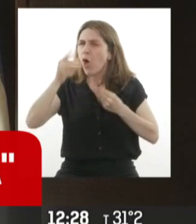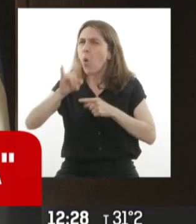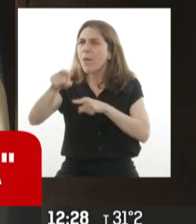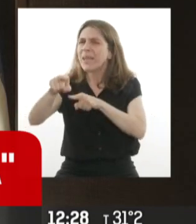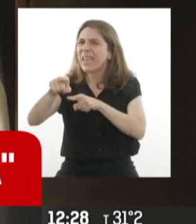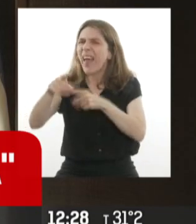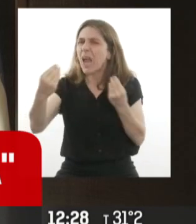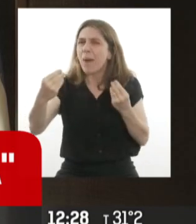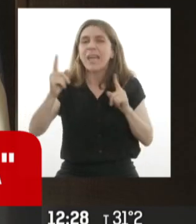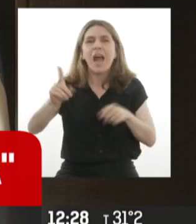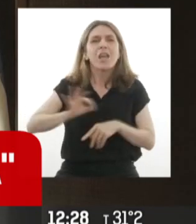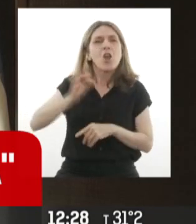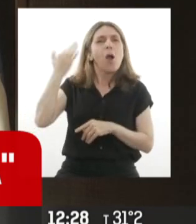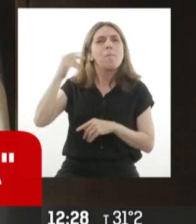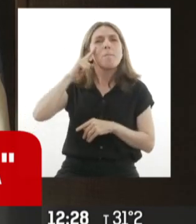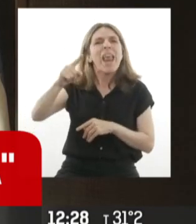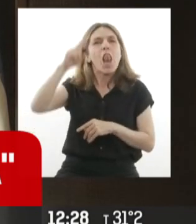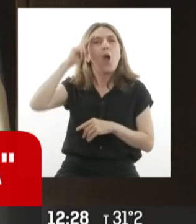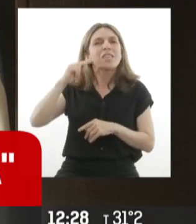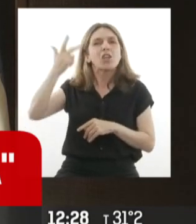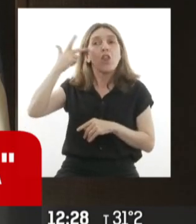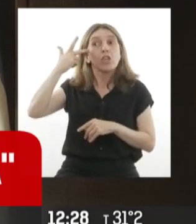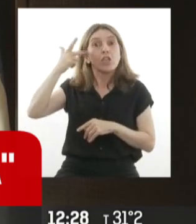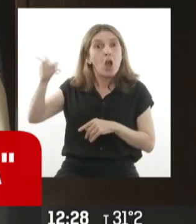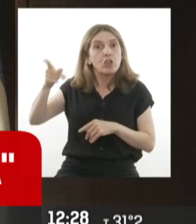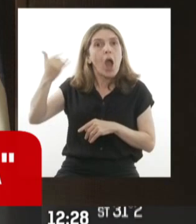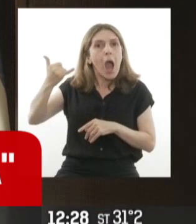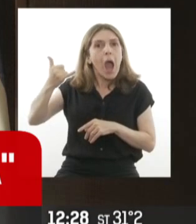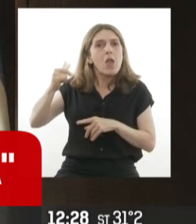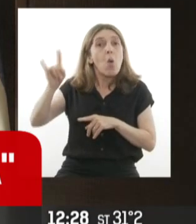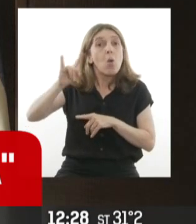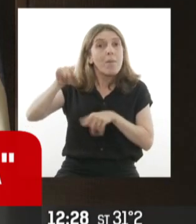de 1918, una reforma universitaria que